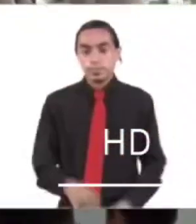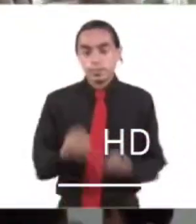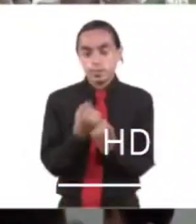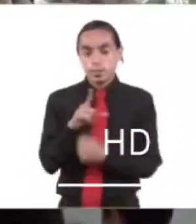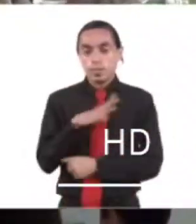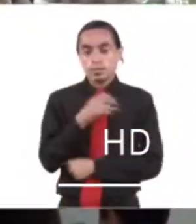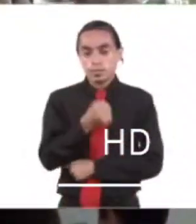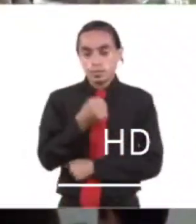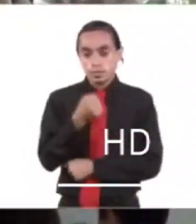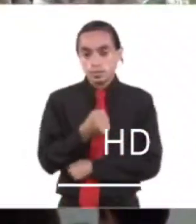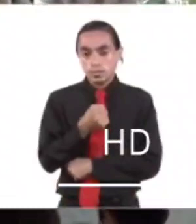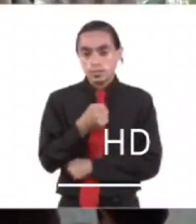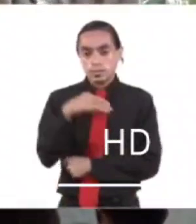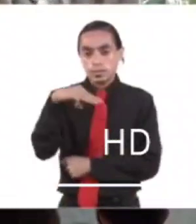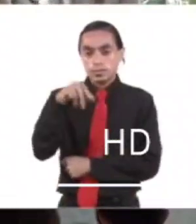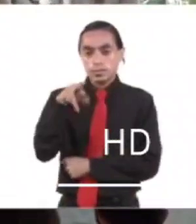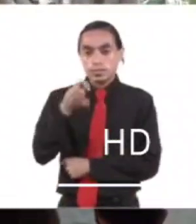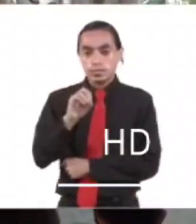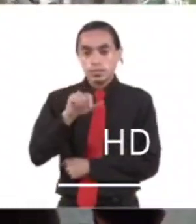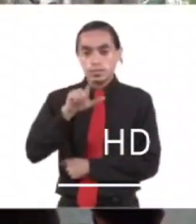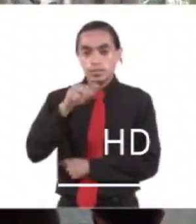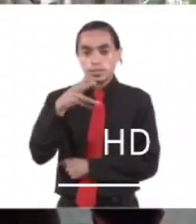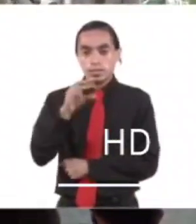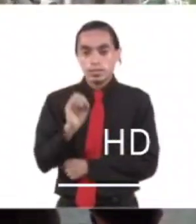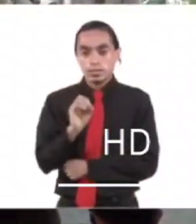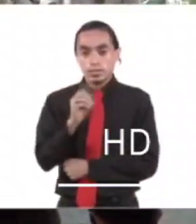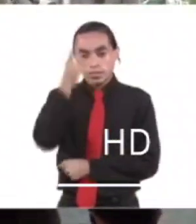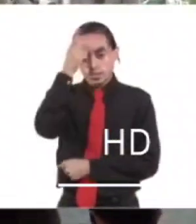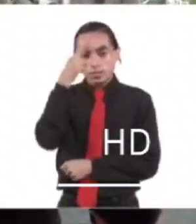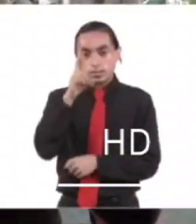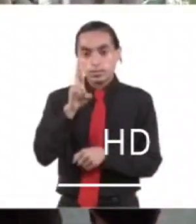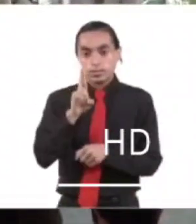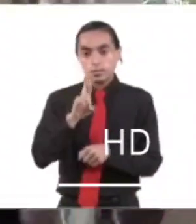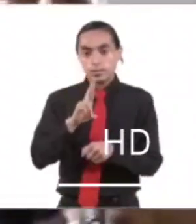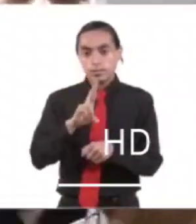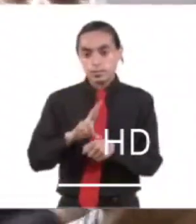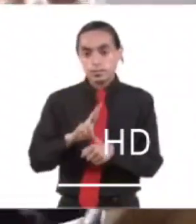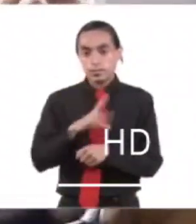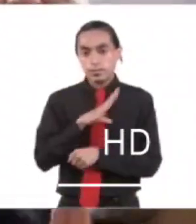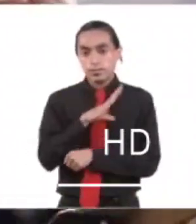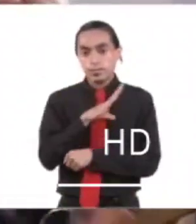Saludamos al maestro Alejandro Brito, director del Museo del Estanquillo.